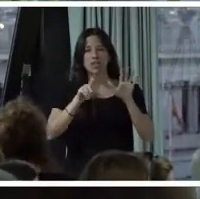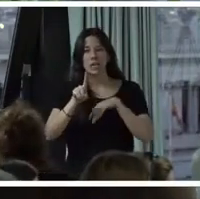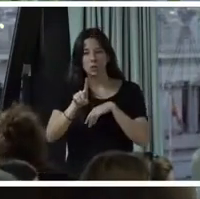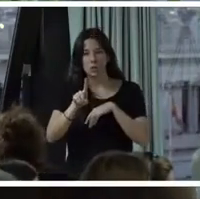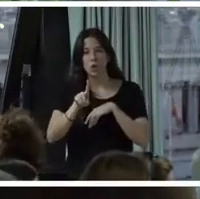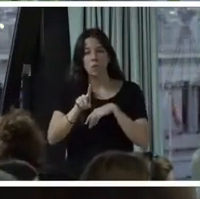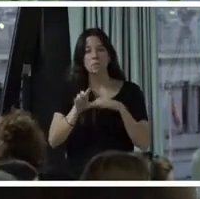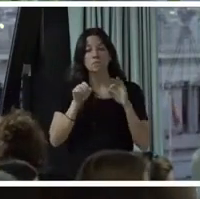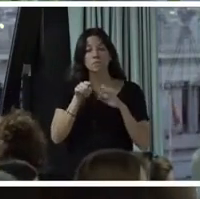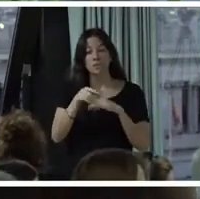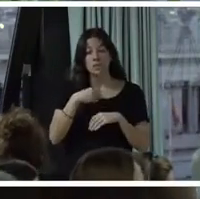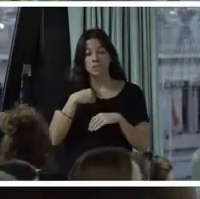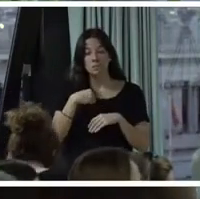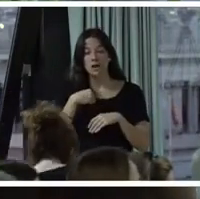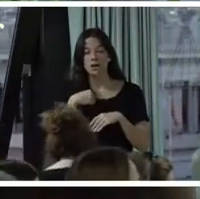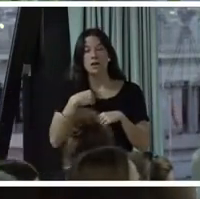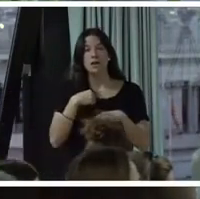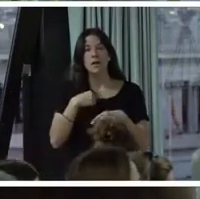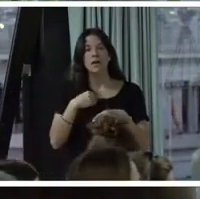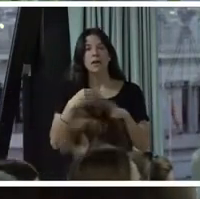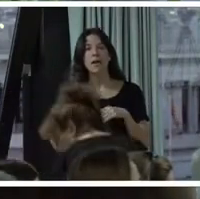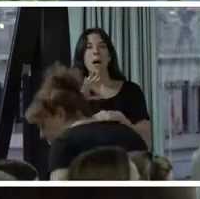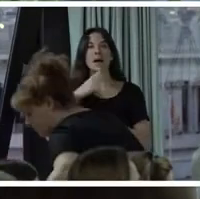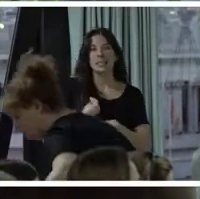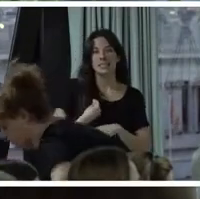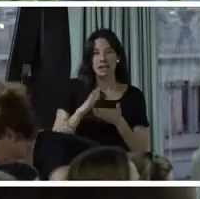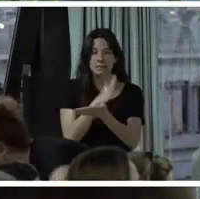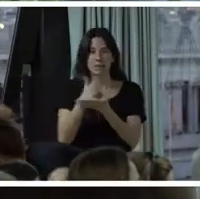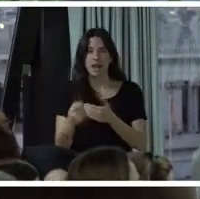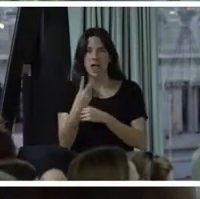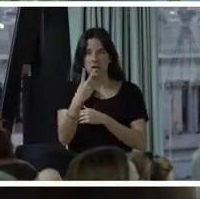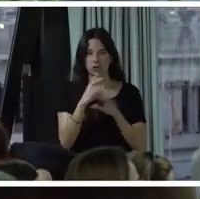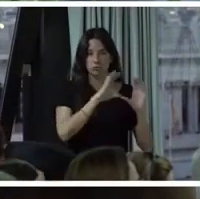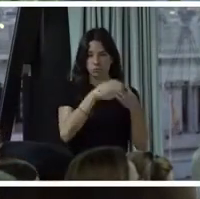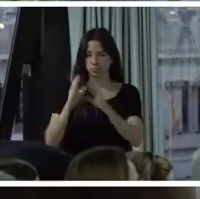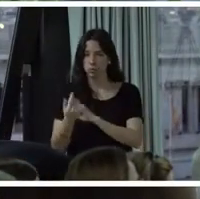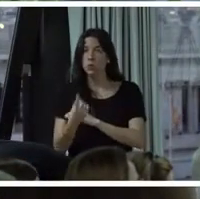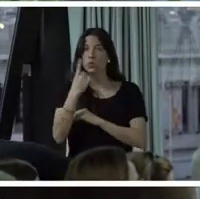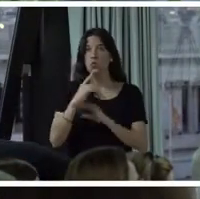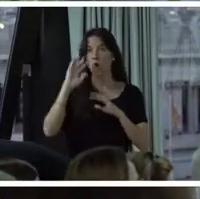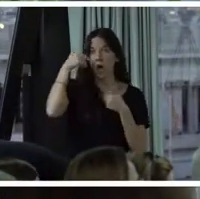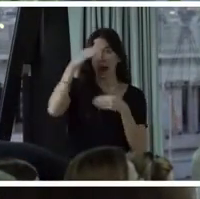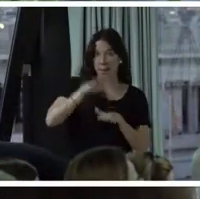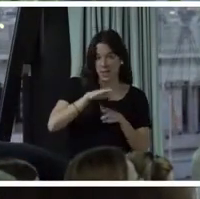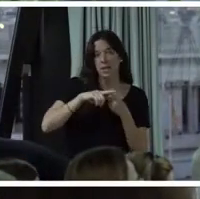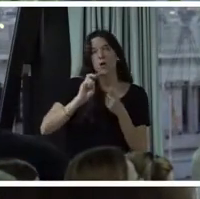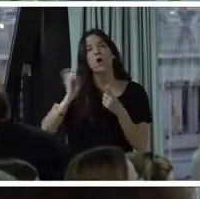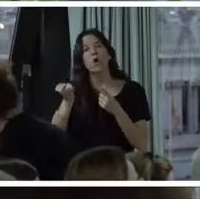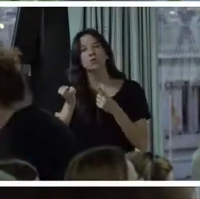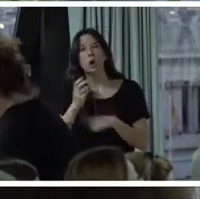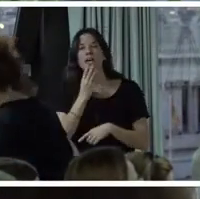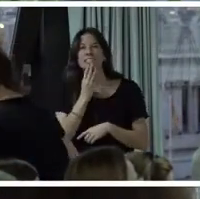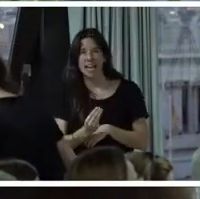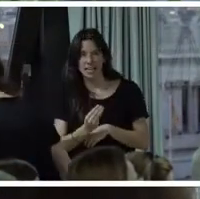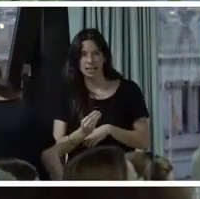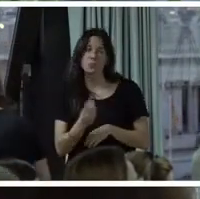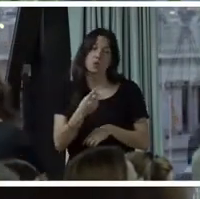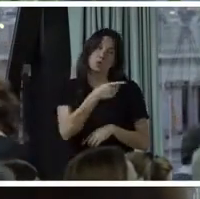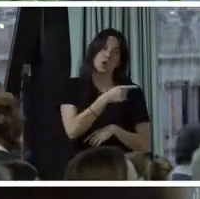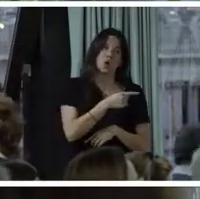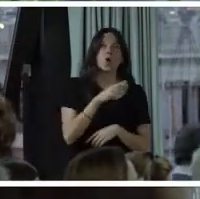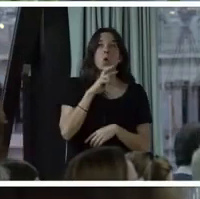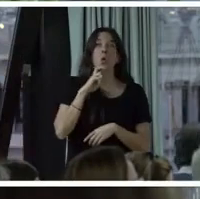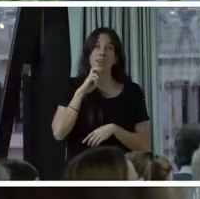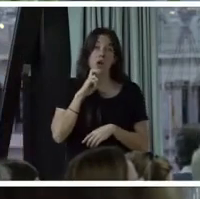cual dividía Palestina en dos estados uno árabe y uno Israel uno judío en este caso porque